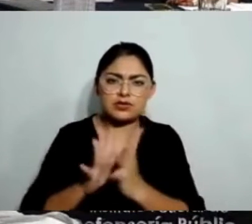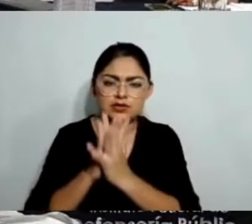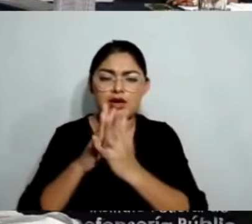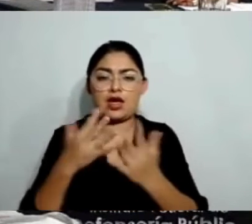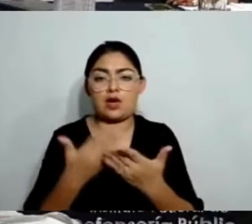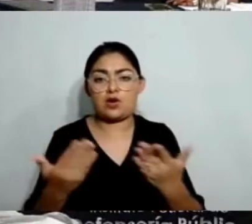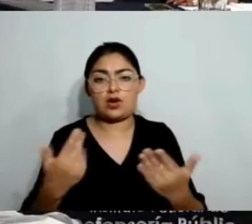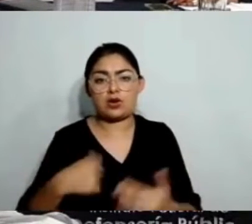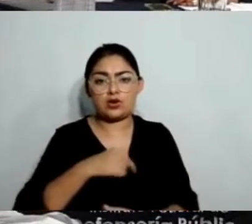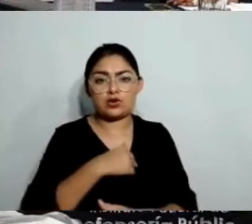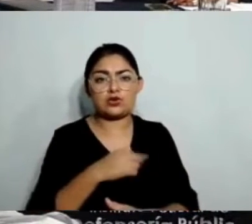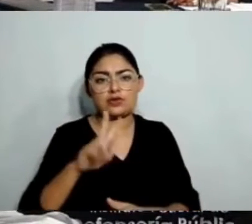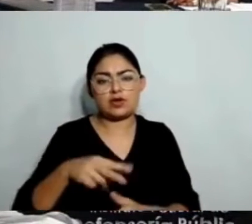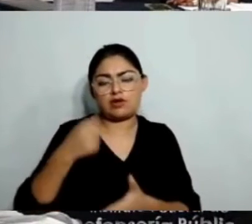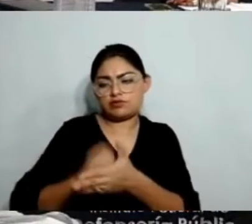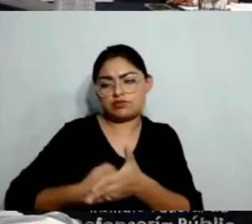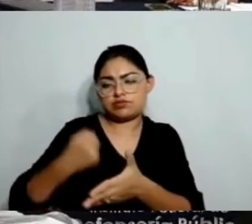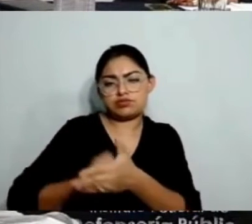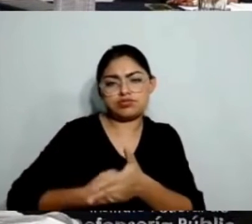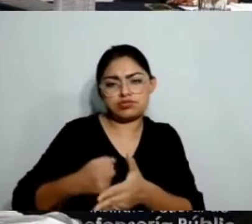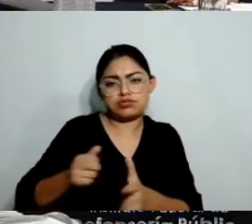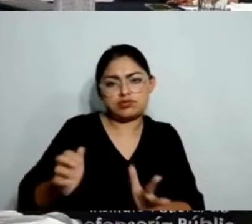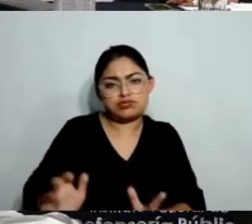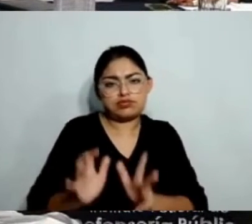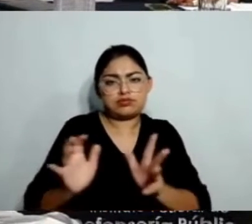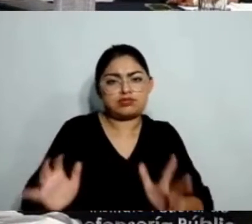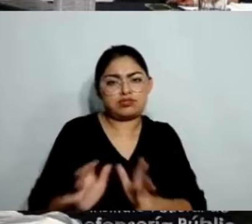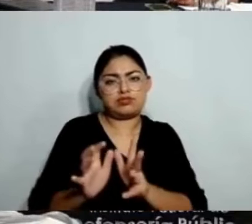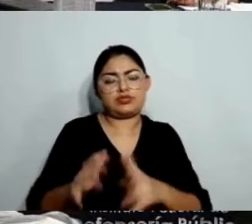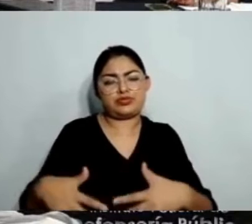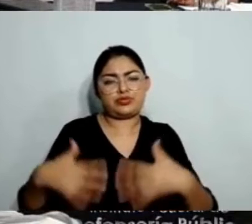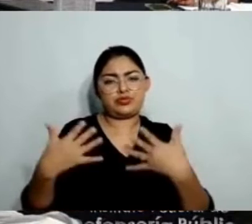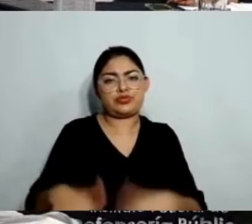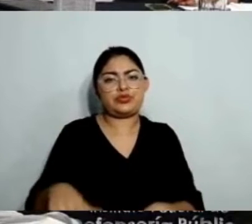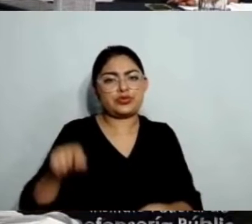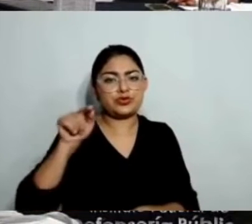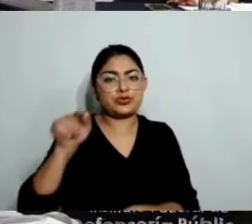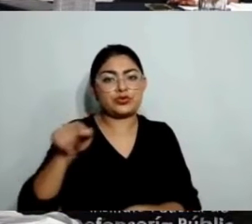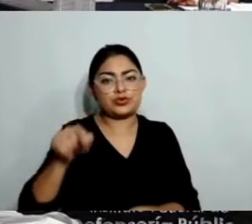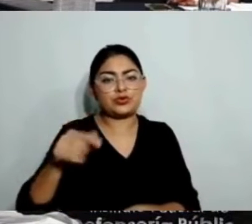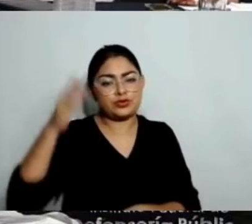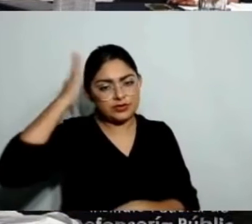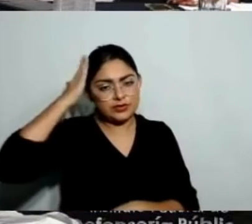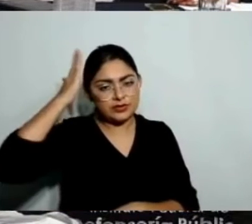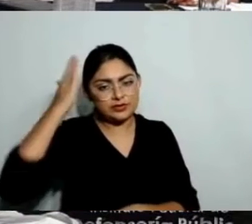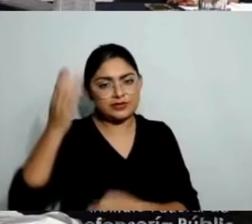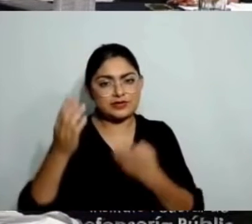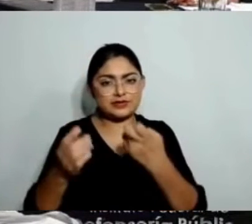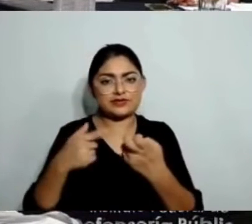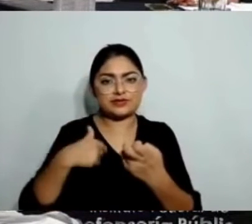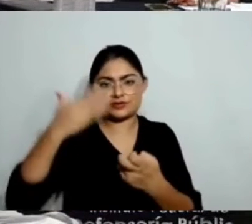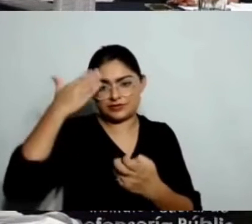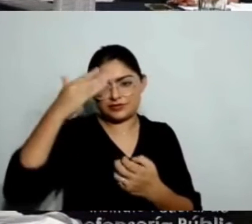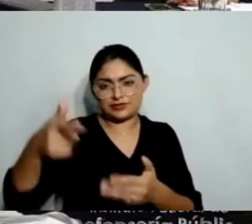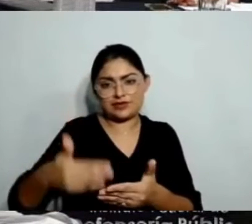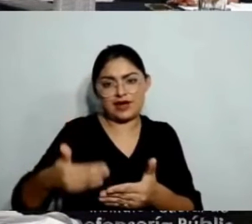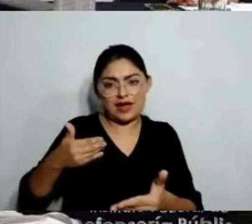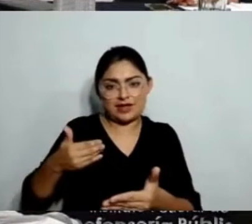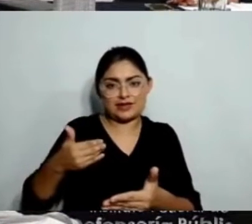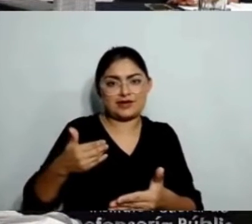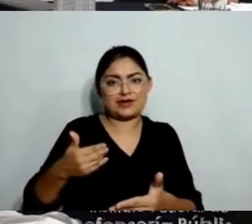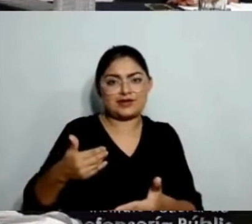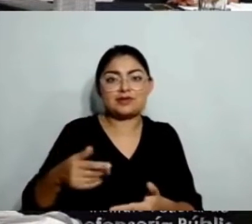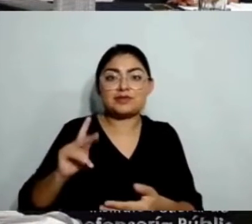impulsoras de de esto entonces bienvenida Ya sé que llegaste mucho tiempo antes pero no queríamos dejarlo de